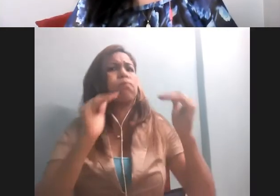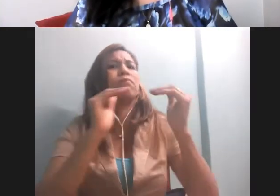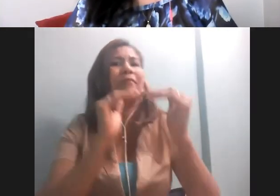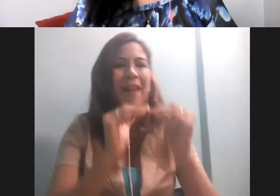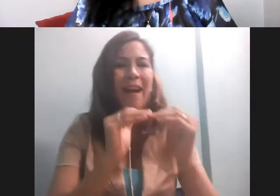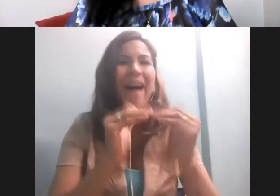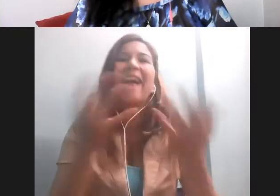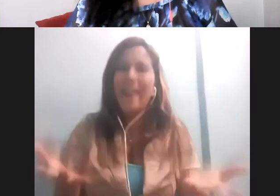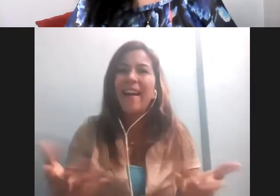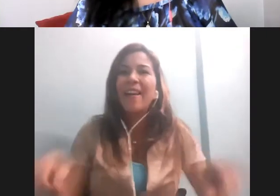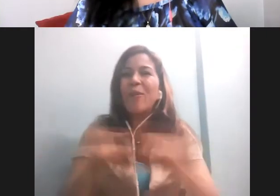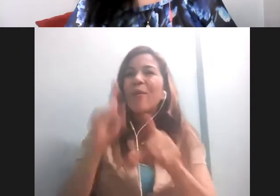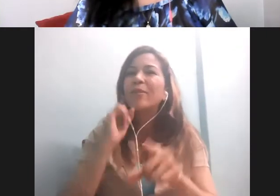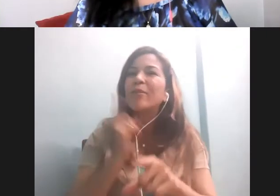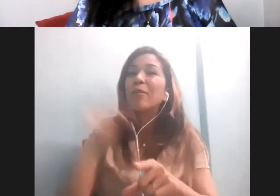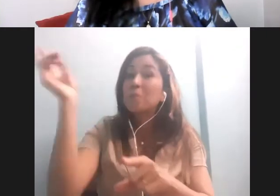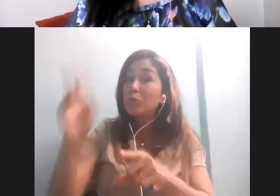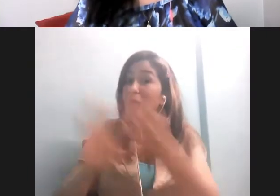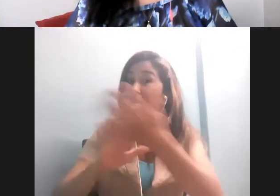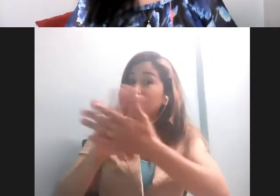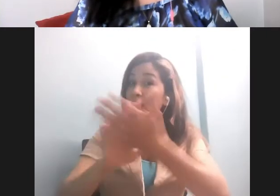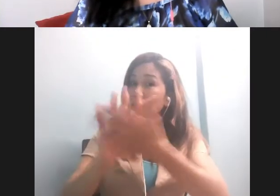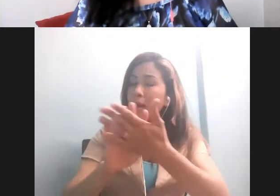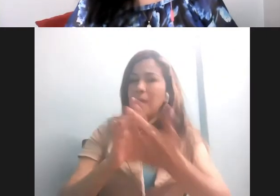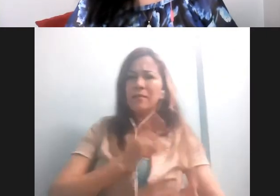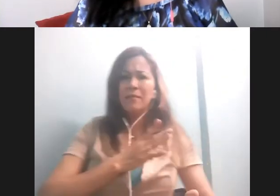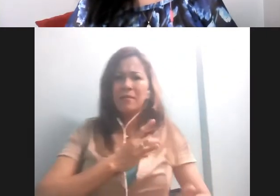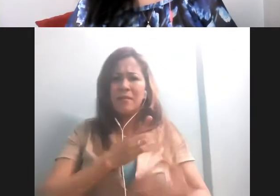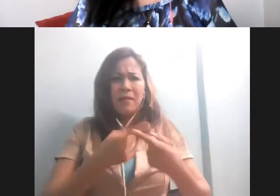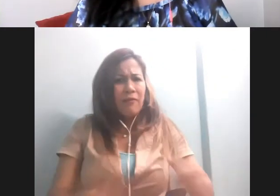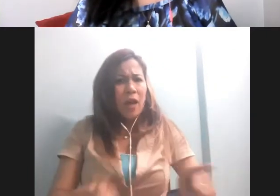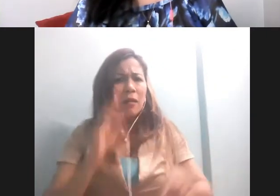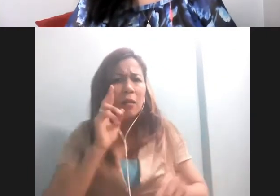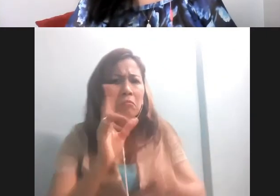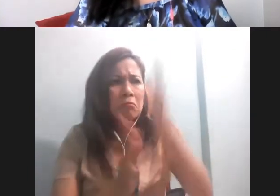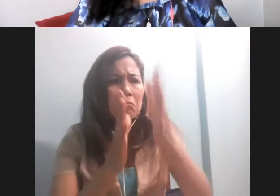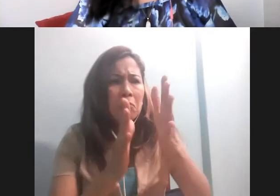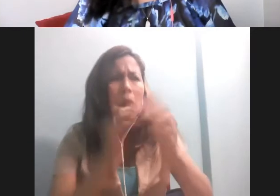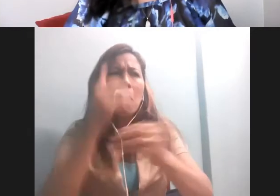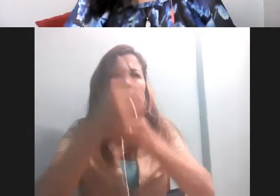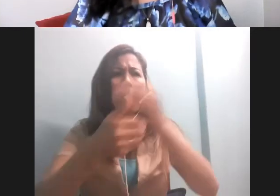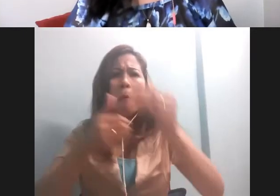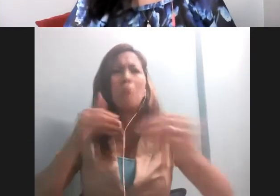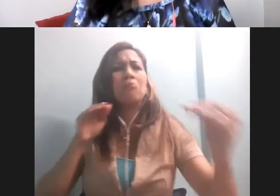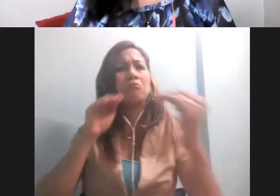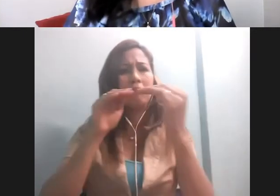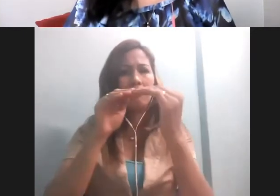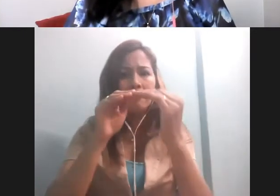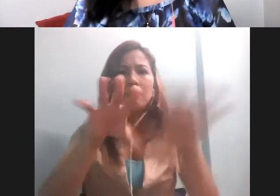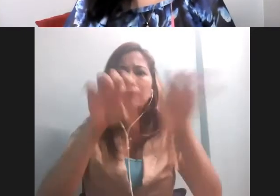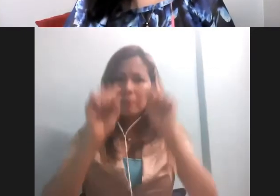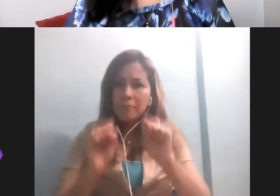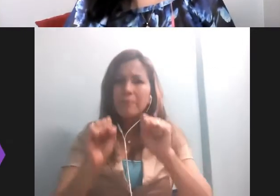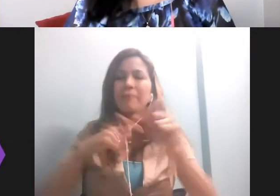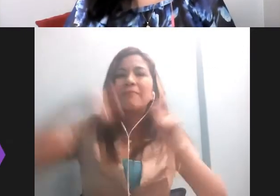terminar adaptándote, de repente probablemente adaptes señas a lo que es eso, igualmente nosotros en ese momento, ¿no? Porque sabemos que si decimos ciertas palabras nos van a entender y